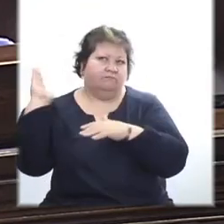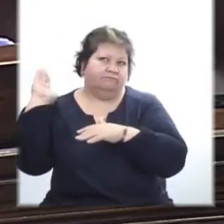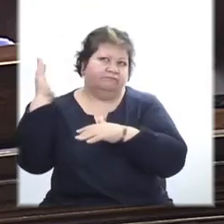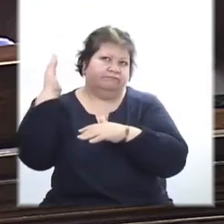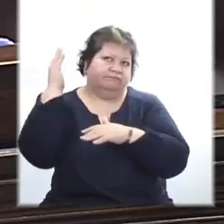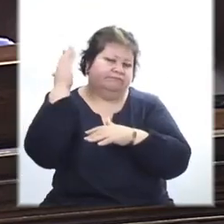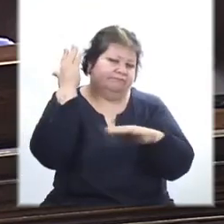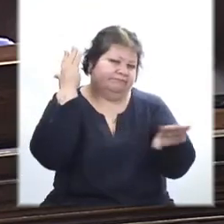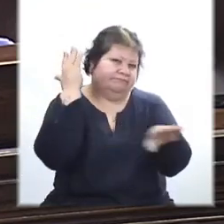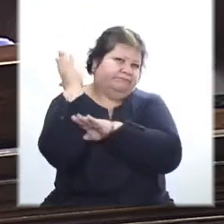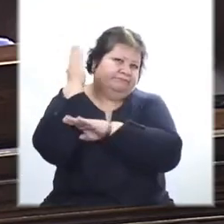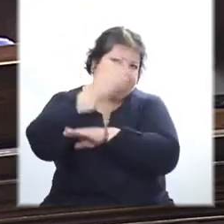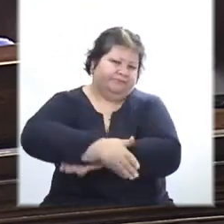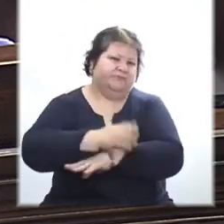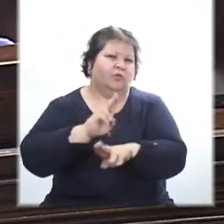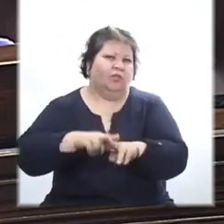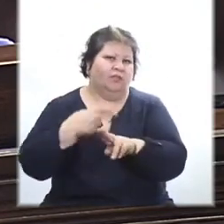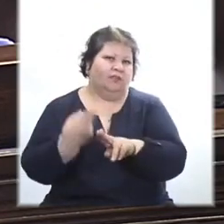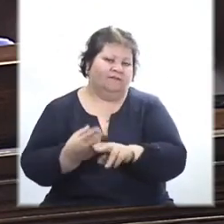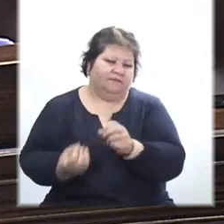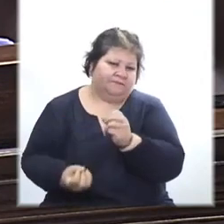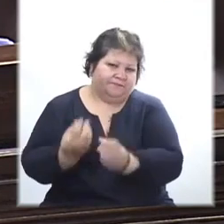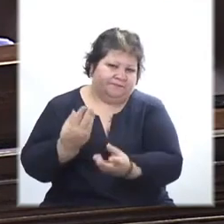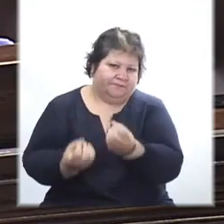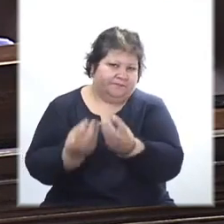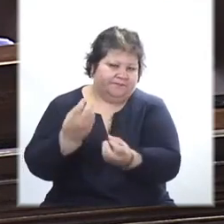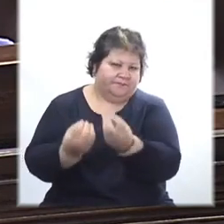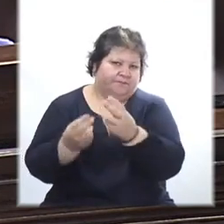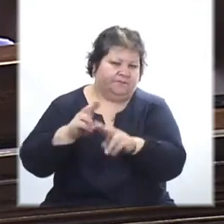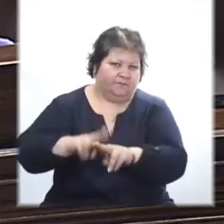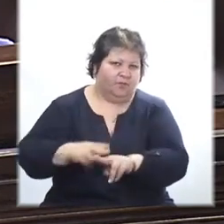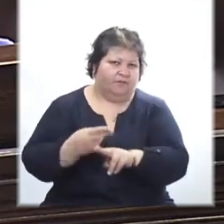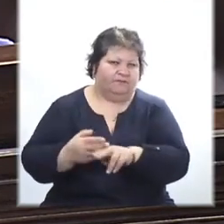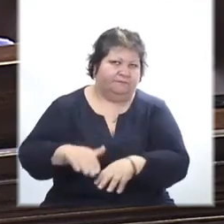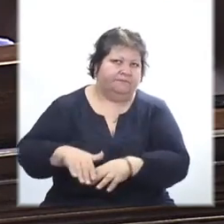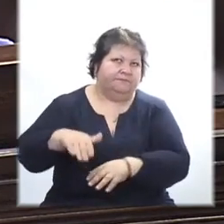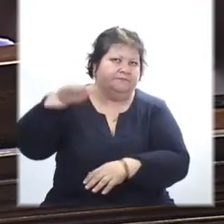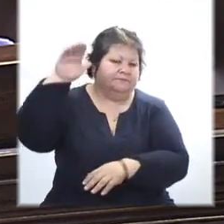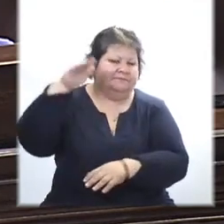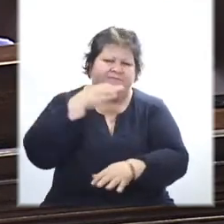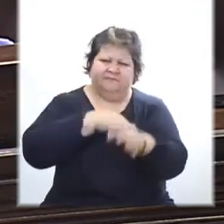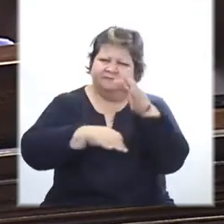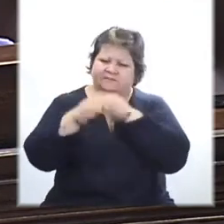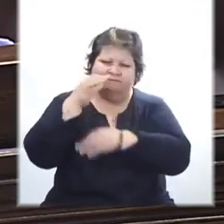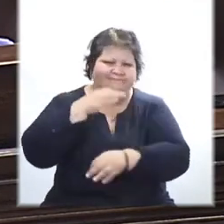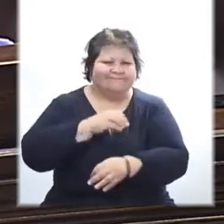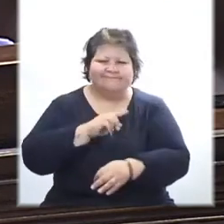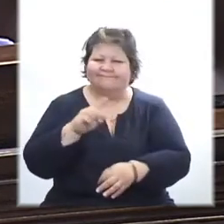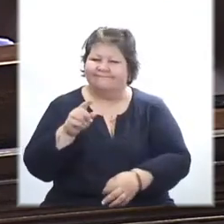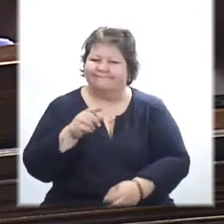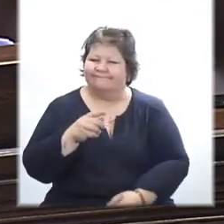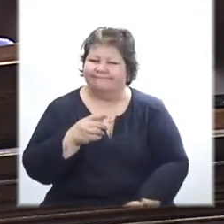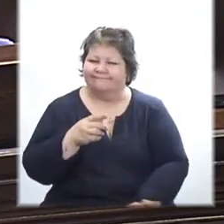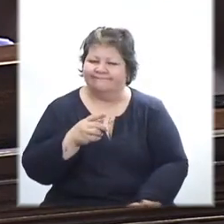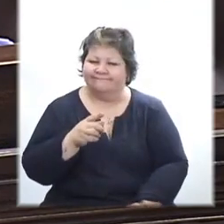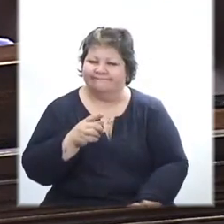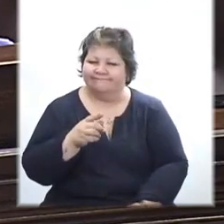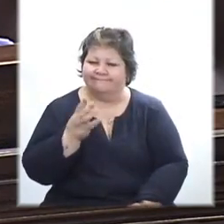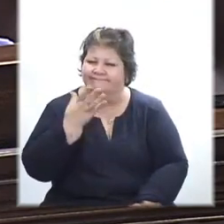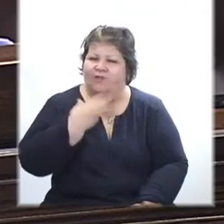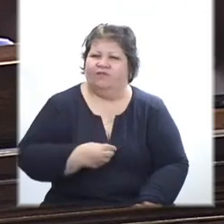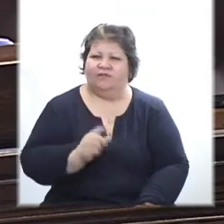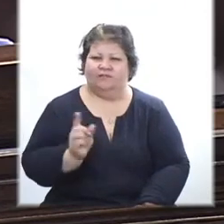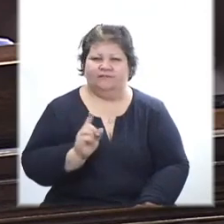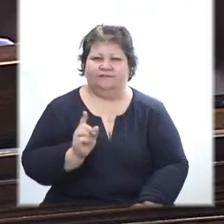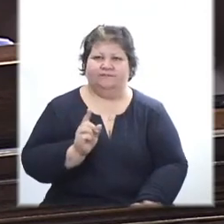vueltos a plantar. Es decir, de que esa explicación tampoco nos convence mucho. Pero de todas maneras entendemos de que